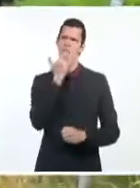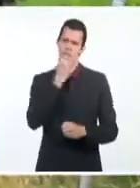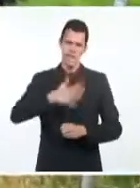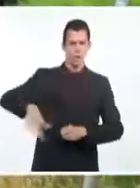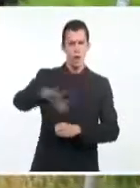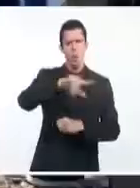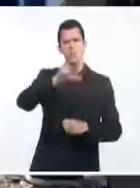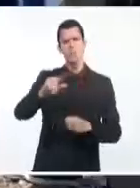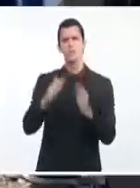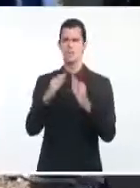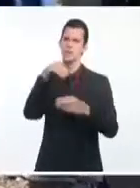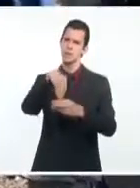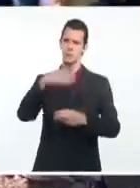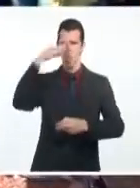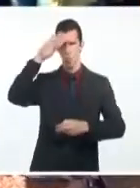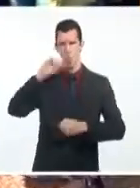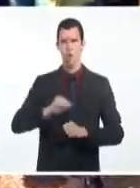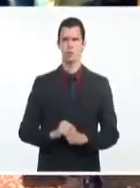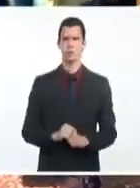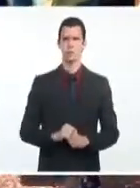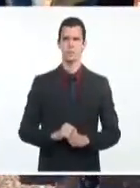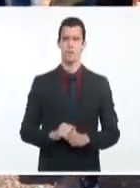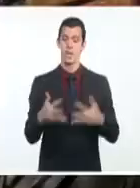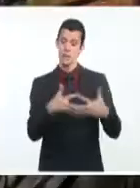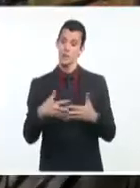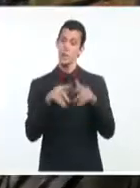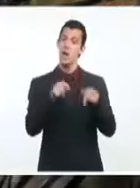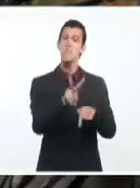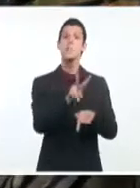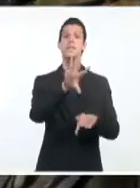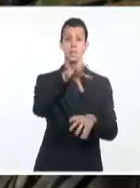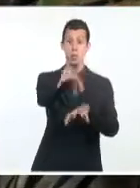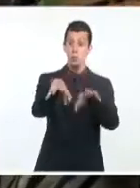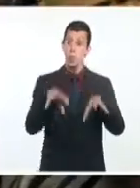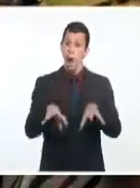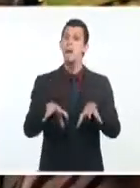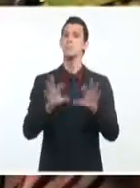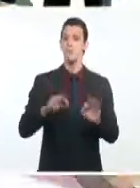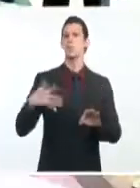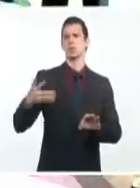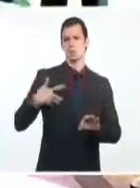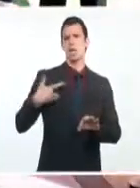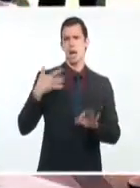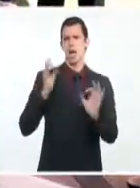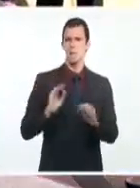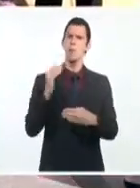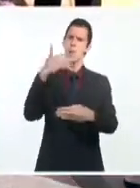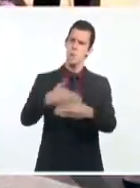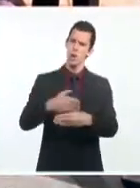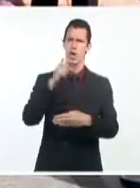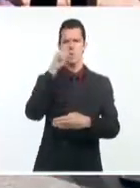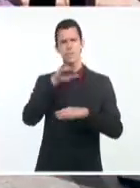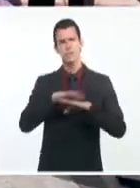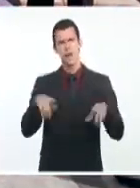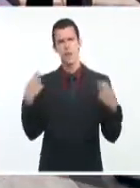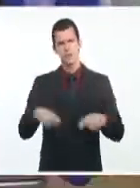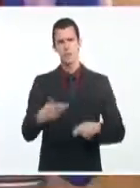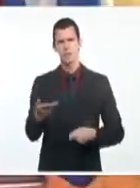25 ciudades del propio país norteño se erigen, por oncena vez, puentes de amor hacia el archipiélago. Exigen